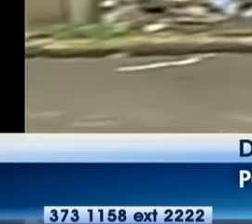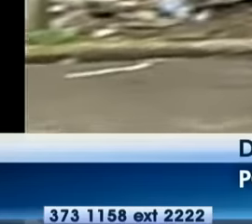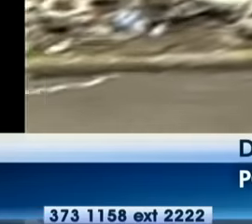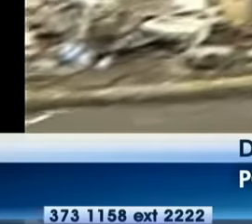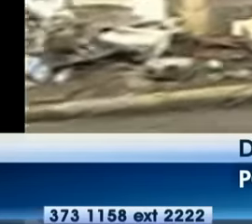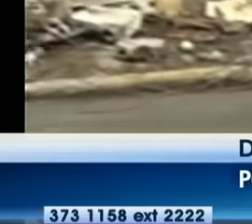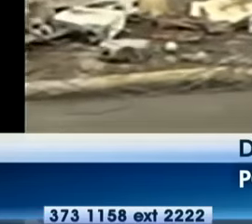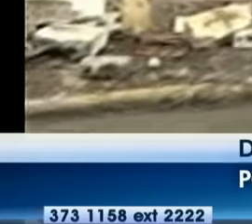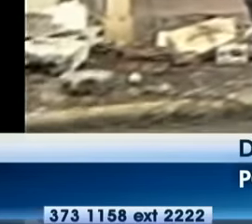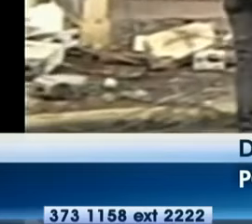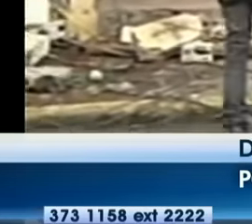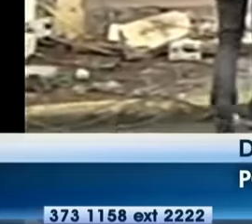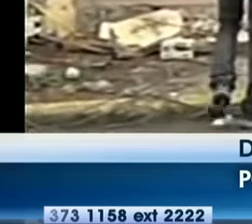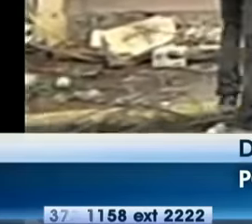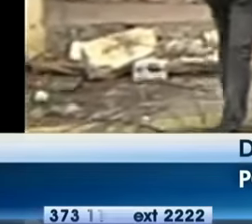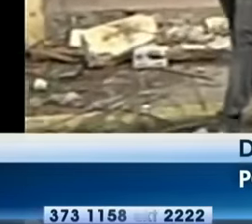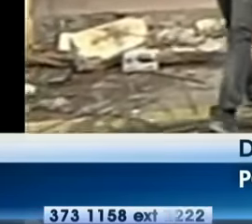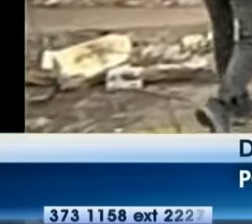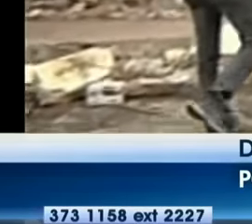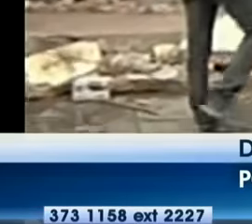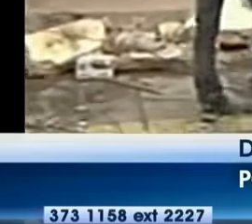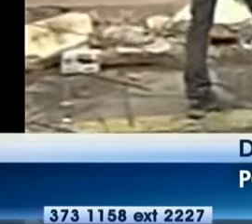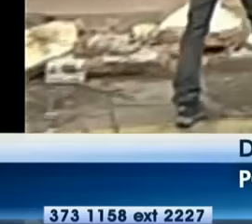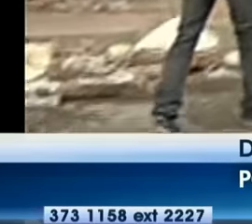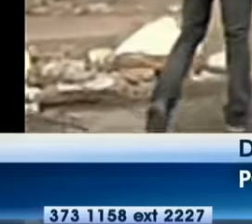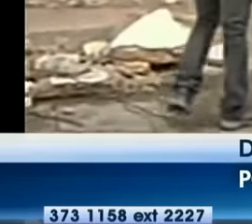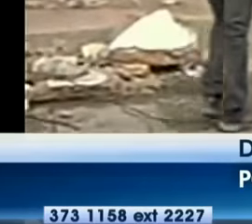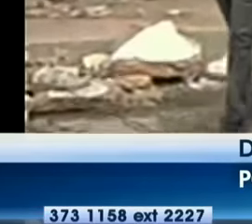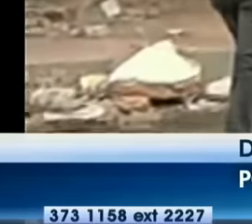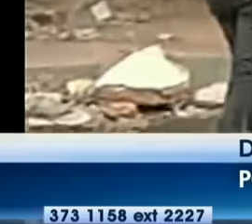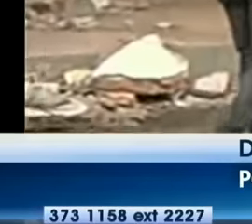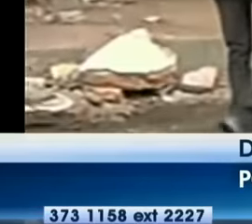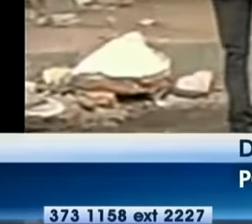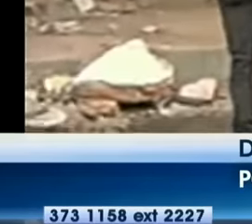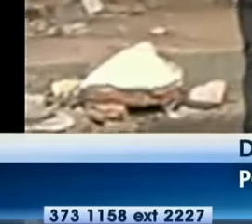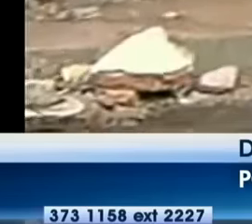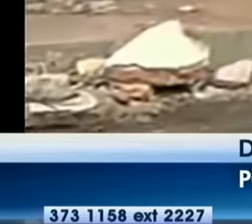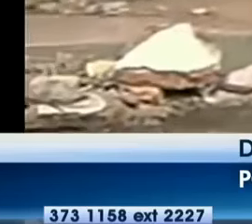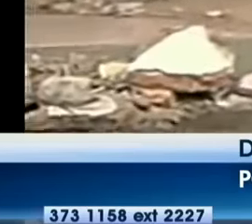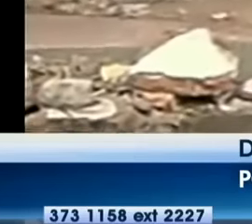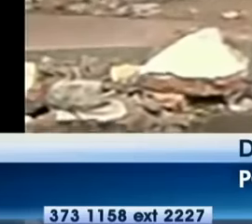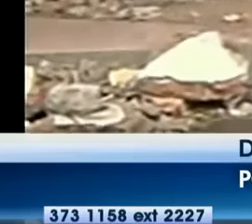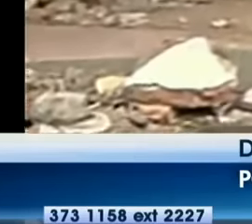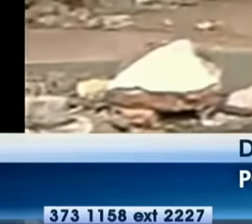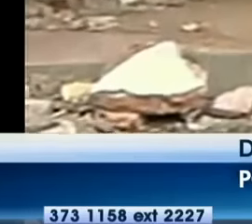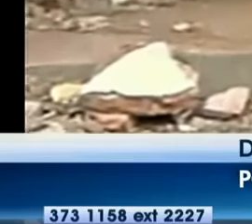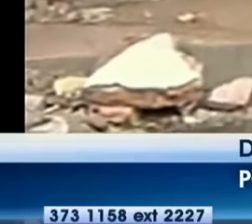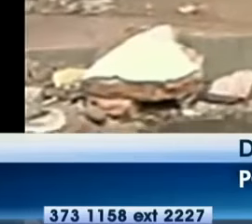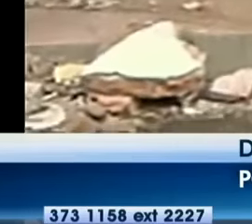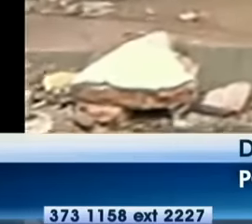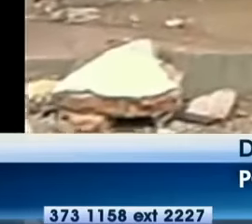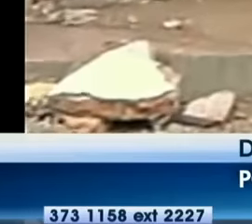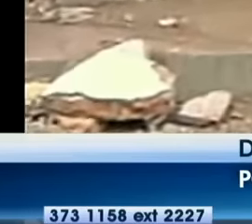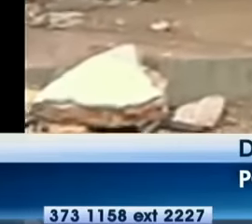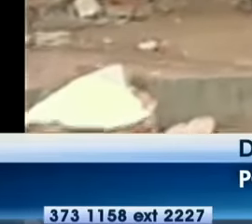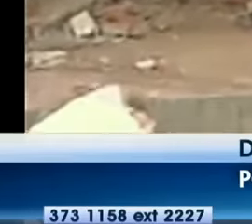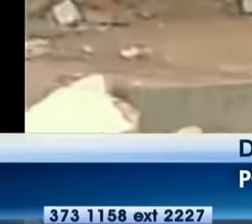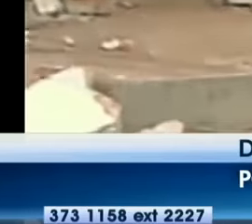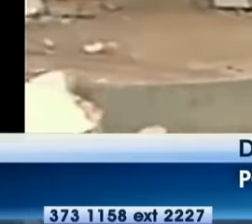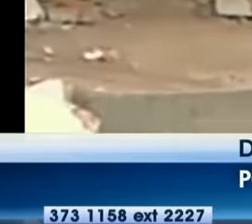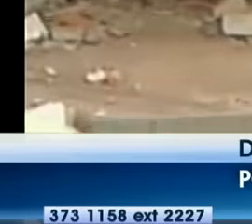deben abandonar las edificaciones, porque en su mayoría se encuentran, a pesar que no cayeron en su totalidad, existen algunos